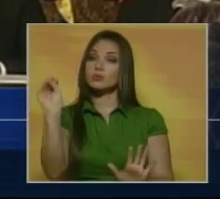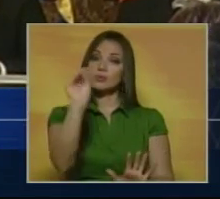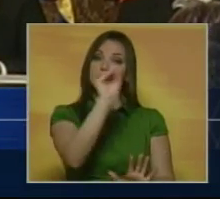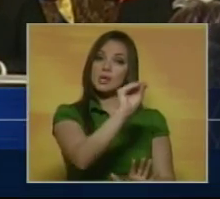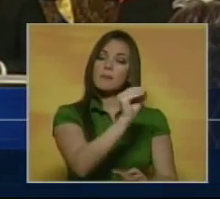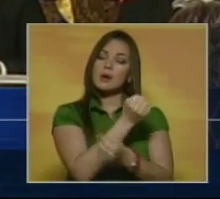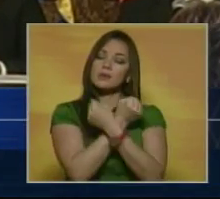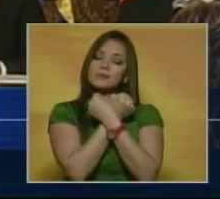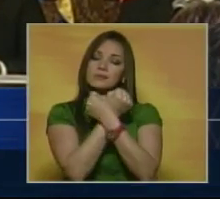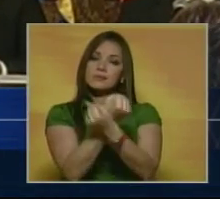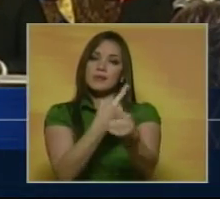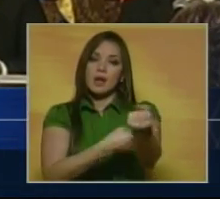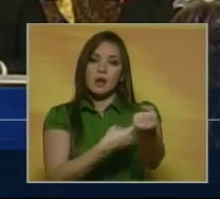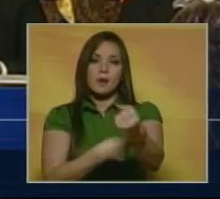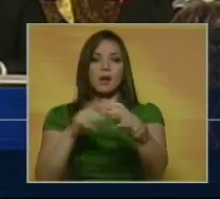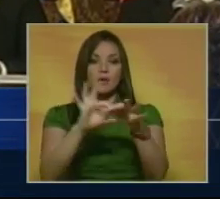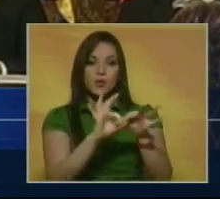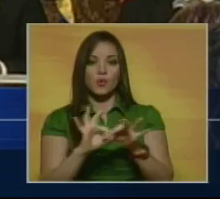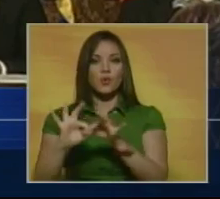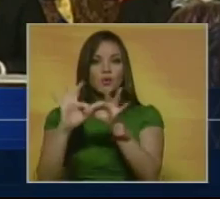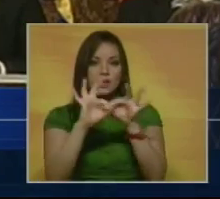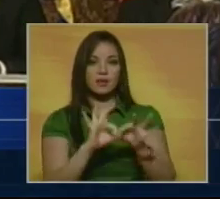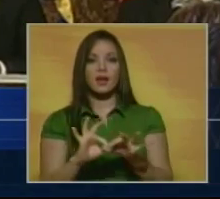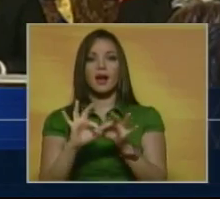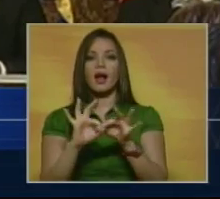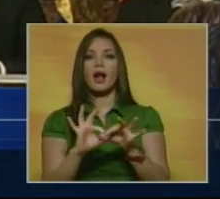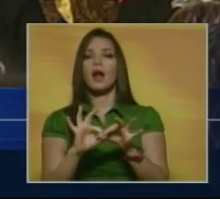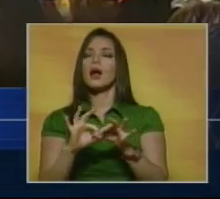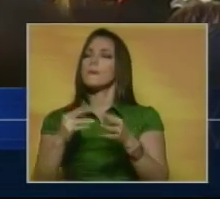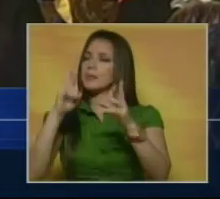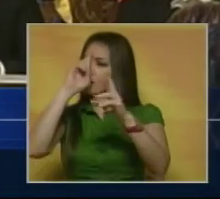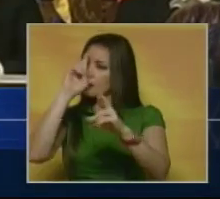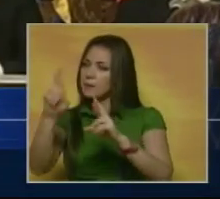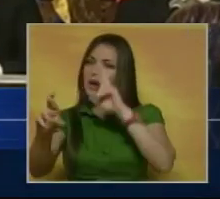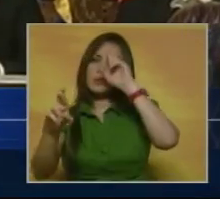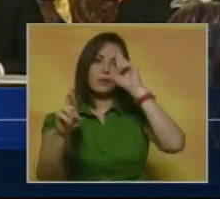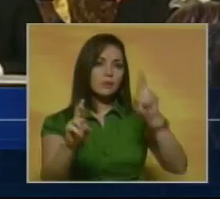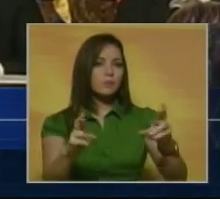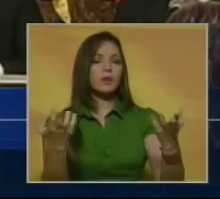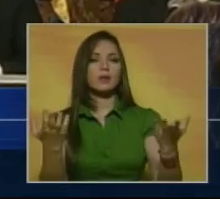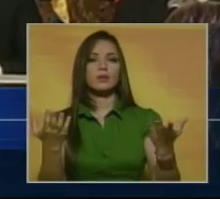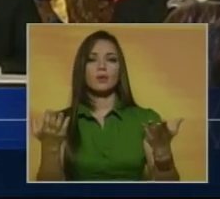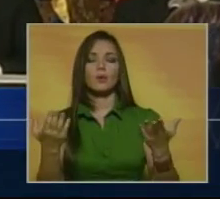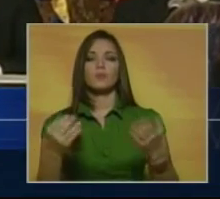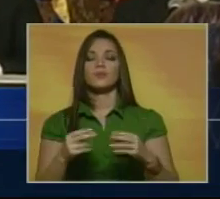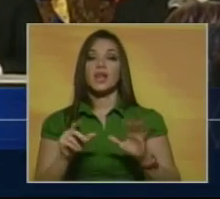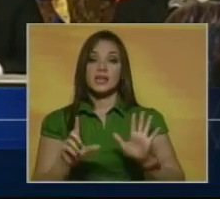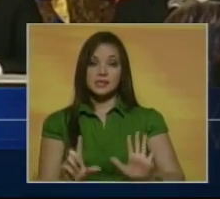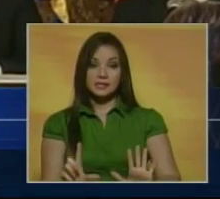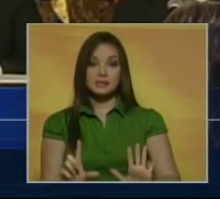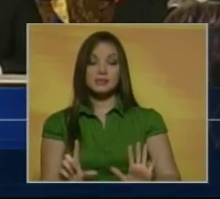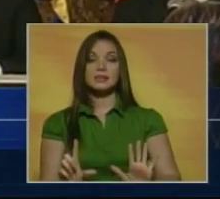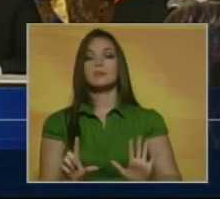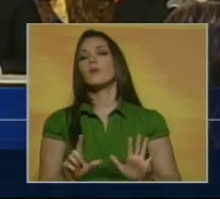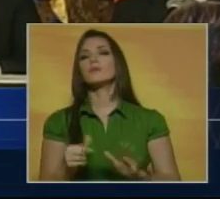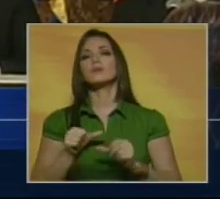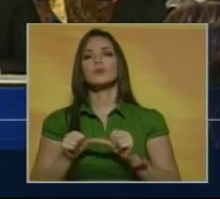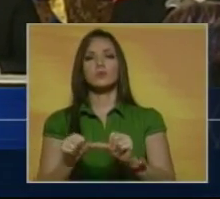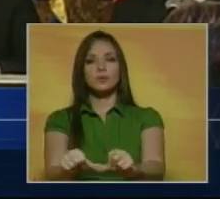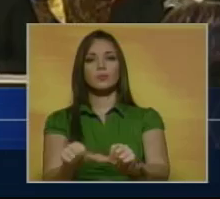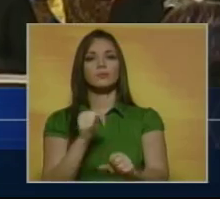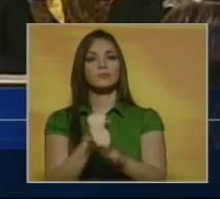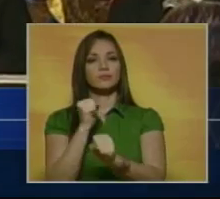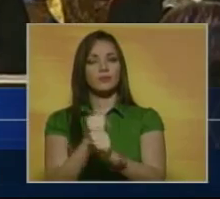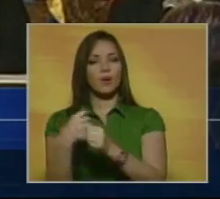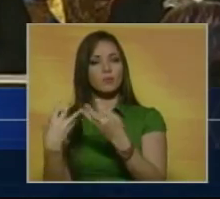de hermandad y la unidad, propiciando un clima de mutuo respeto y convivencia. 7. Continuar trabajando